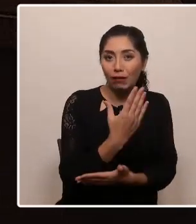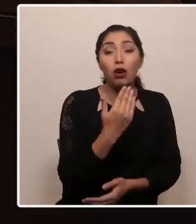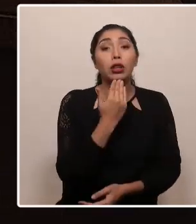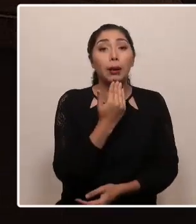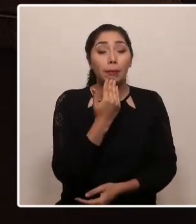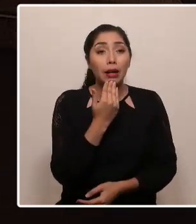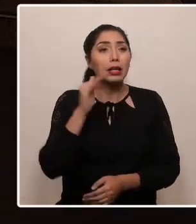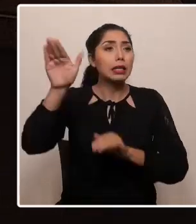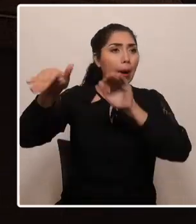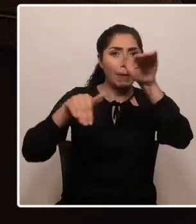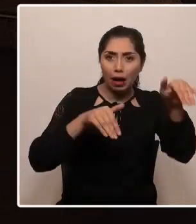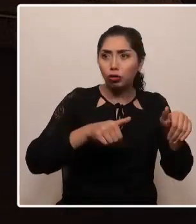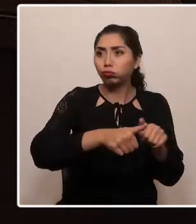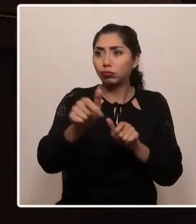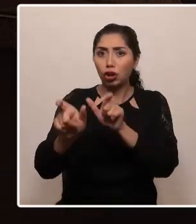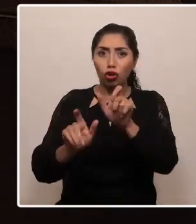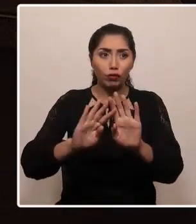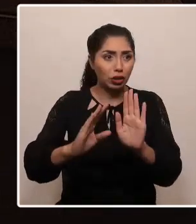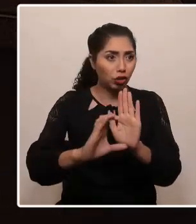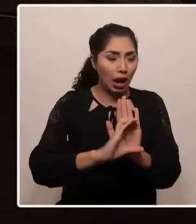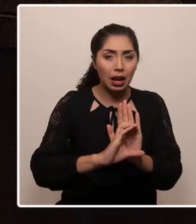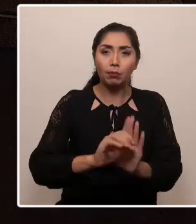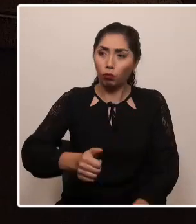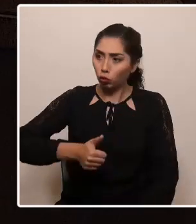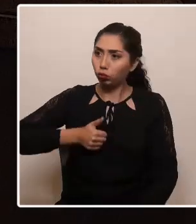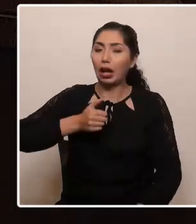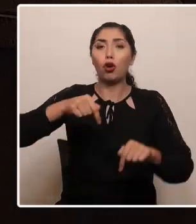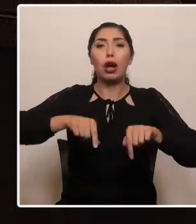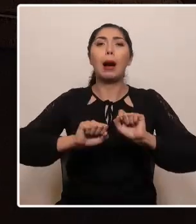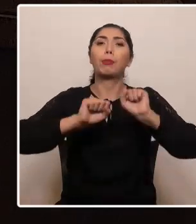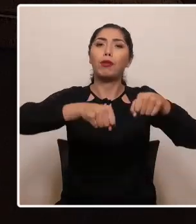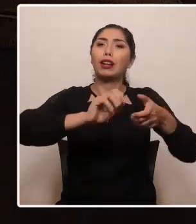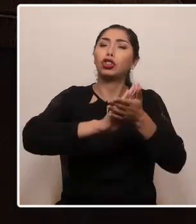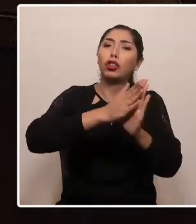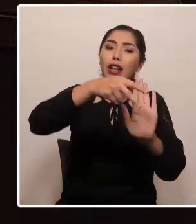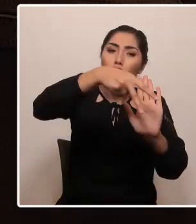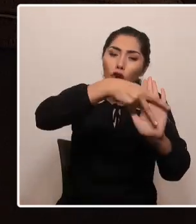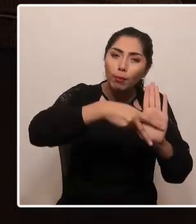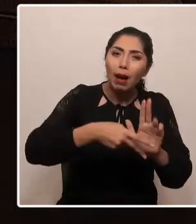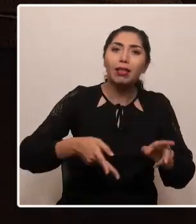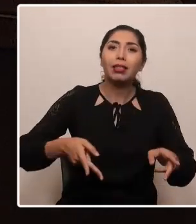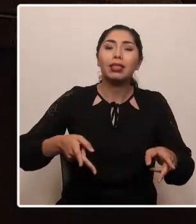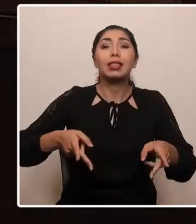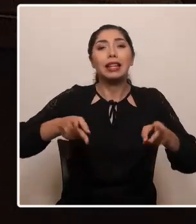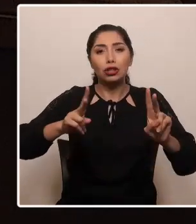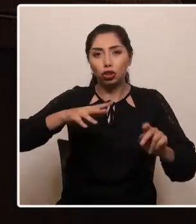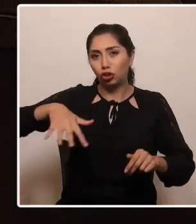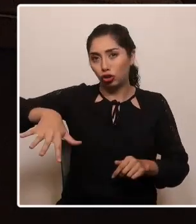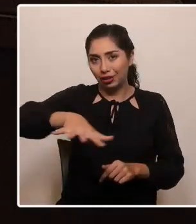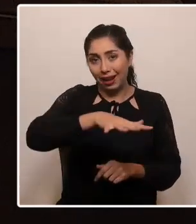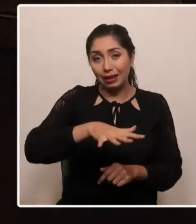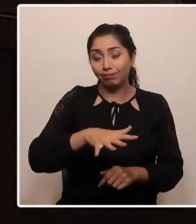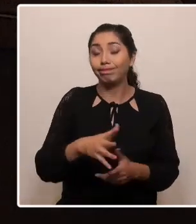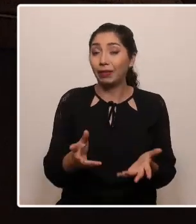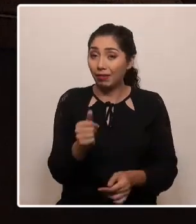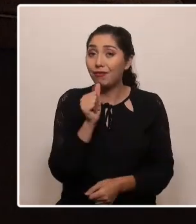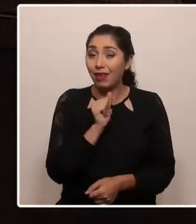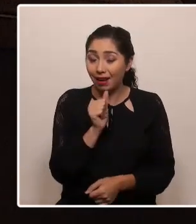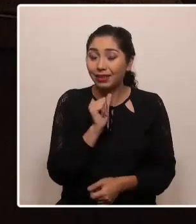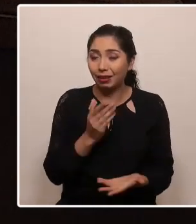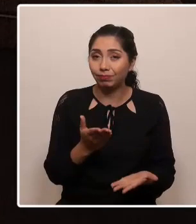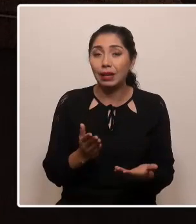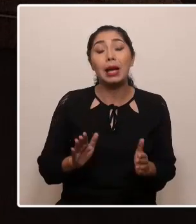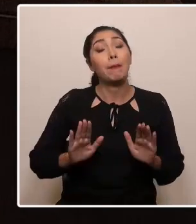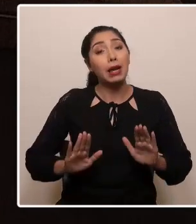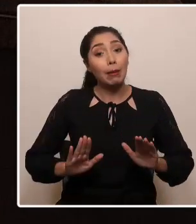a los convencionales a poder estar a disposición hoy de aprobar todas las normas sobre derechos sociales que, bueno, tanto nos hacen falta y que esperamos que hoy día esa